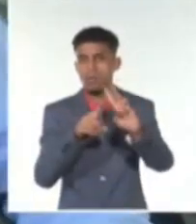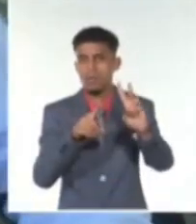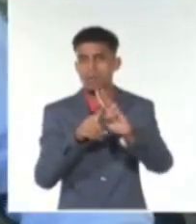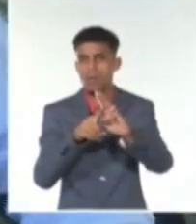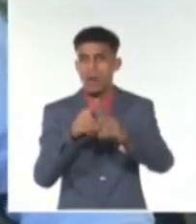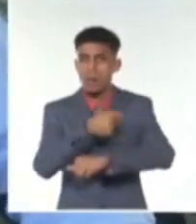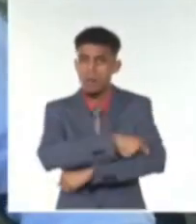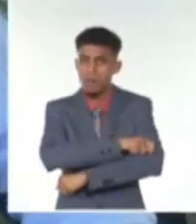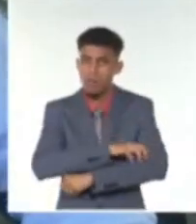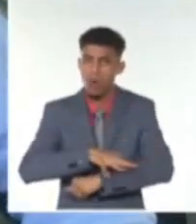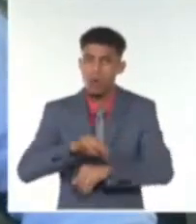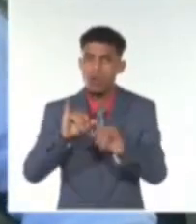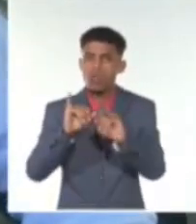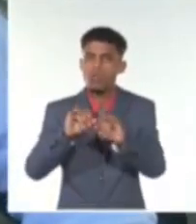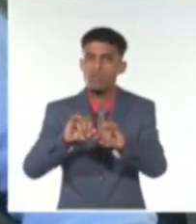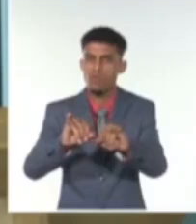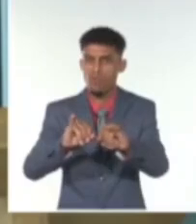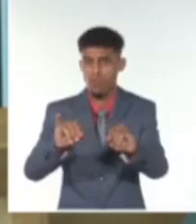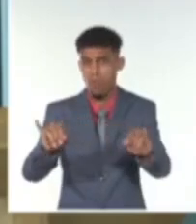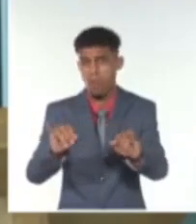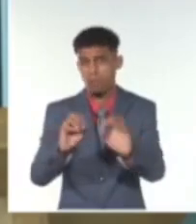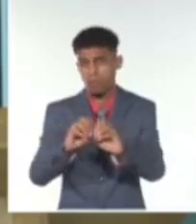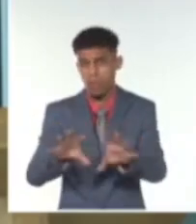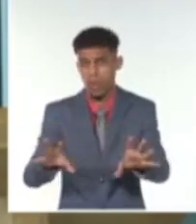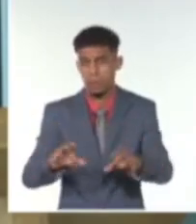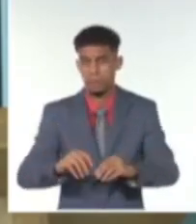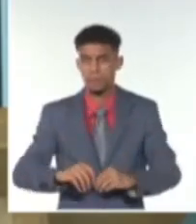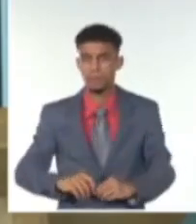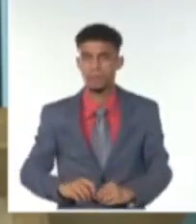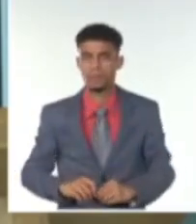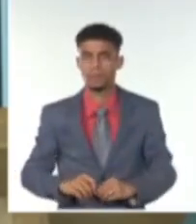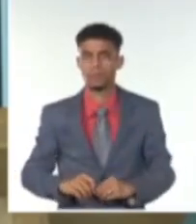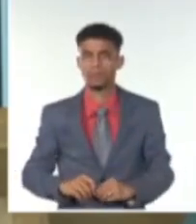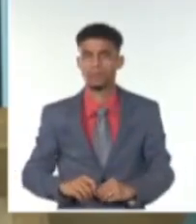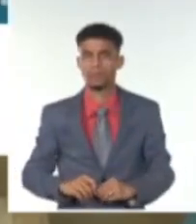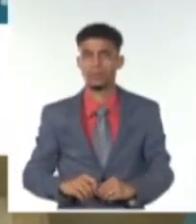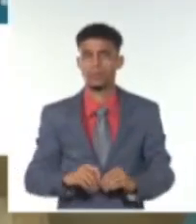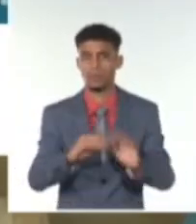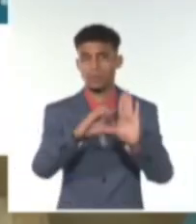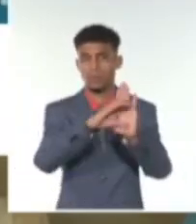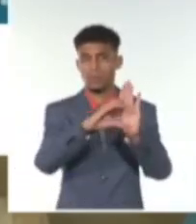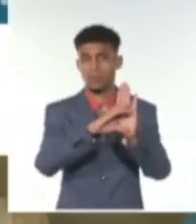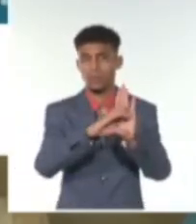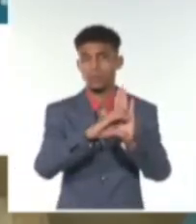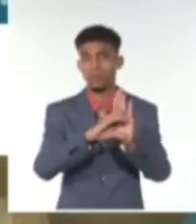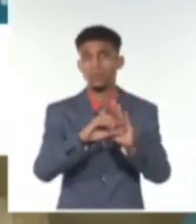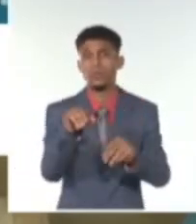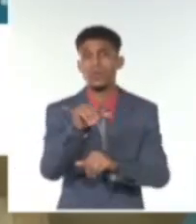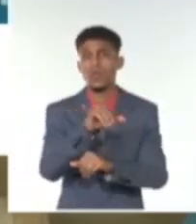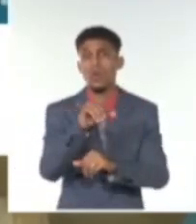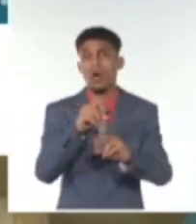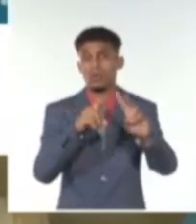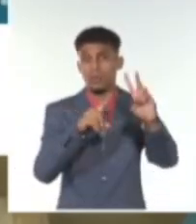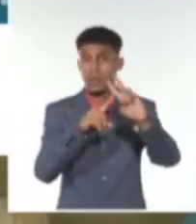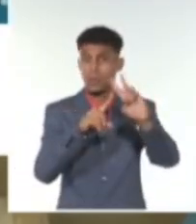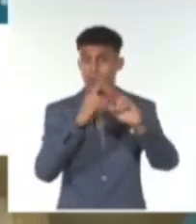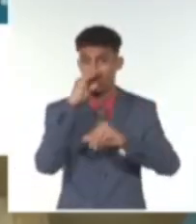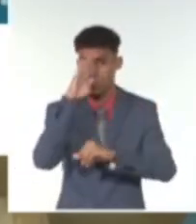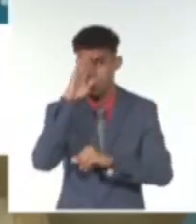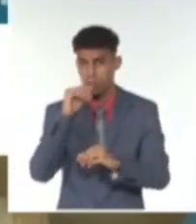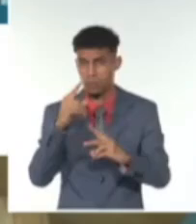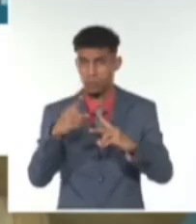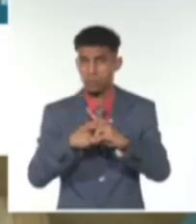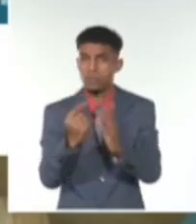la información oportuna y veraz. La constitución del Instituto de Información y Comunicación Social, así como las